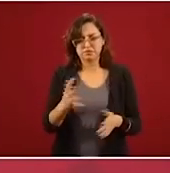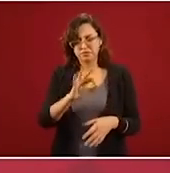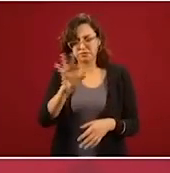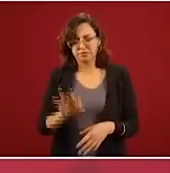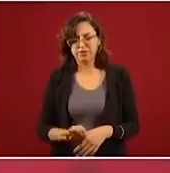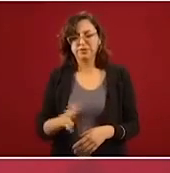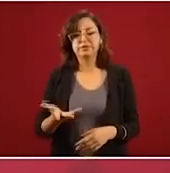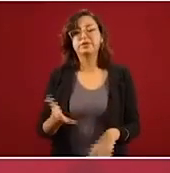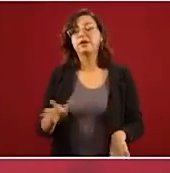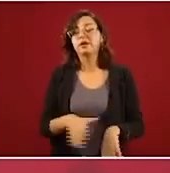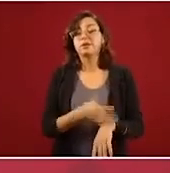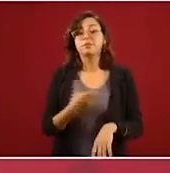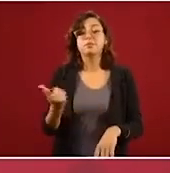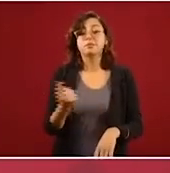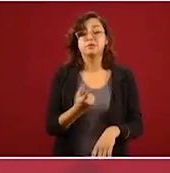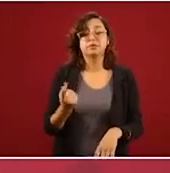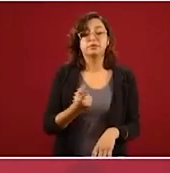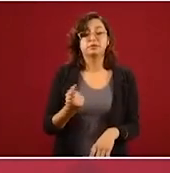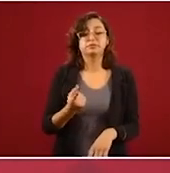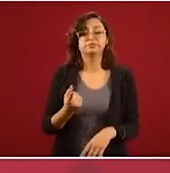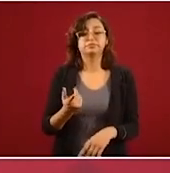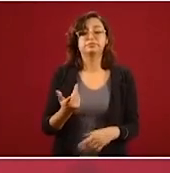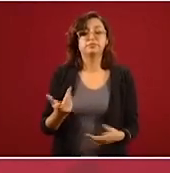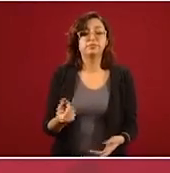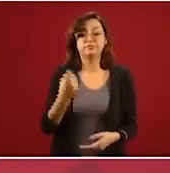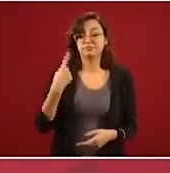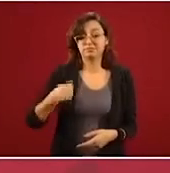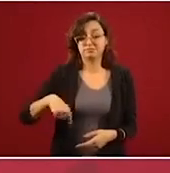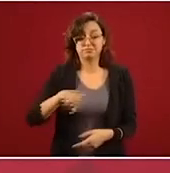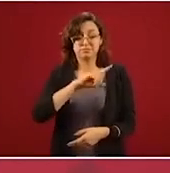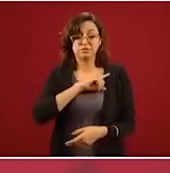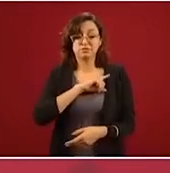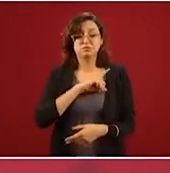porque nosotros no vamos a pagar